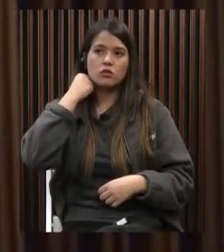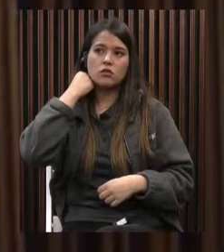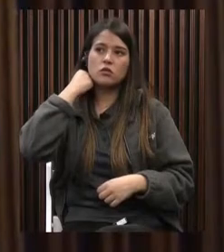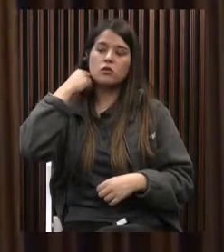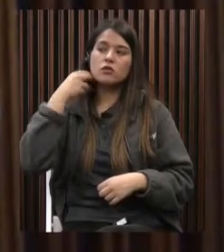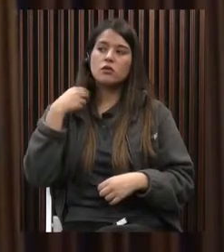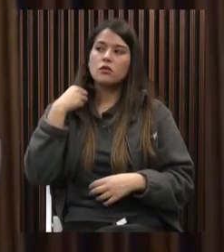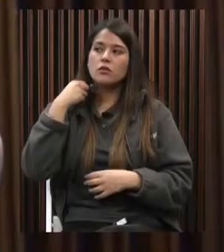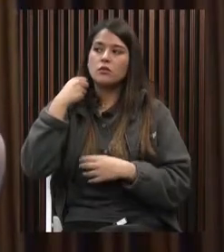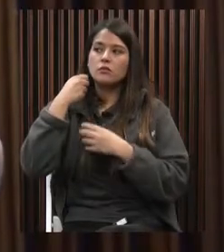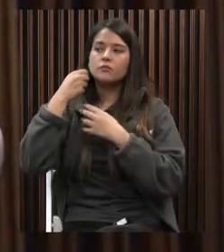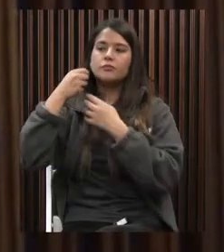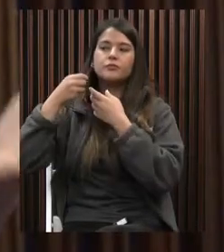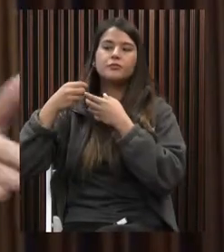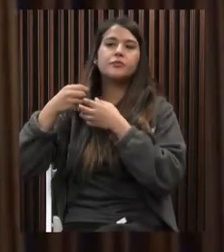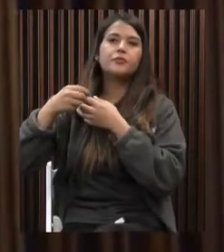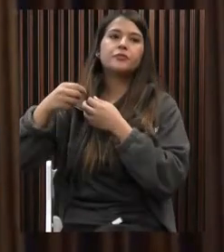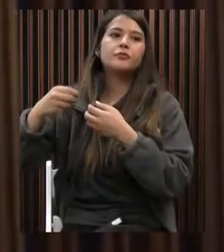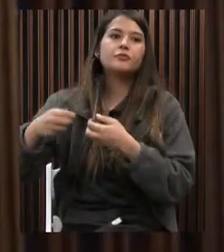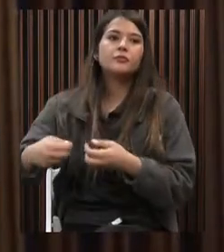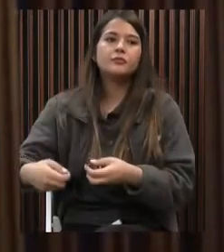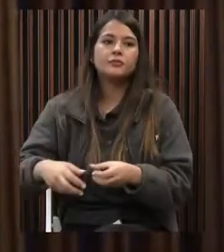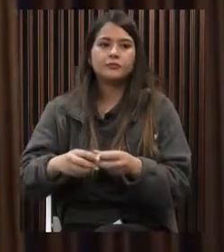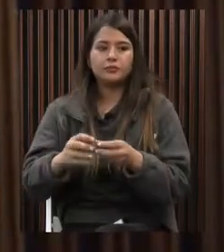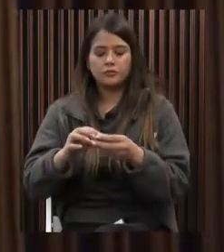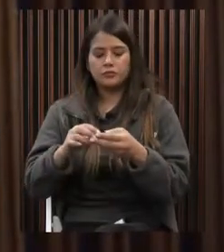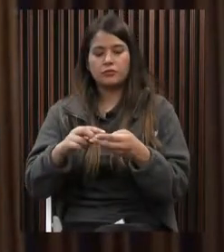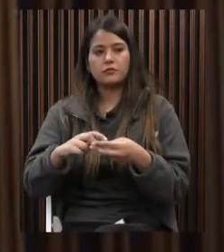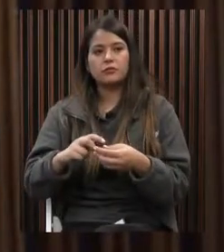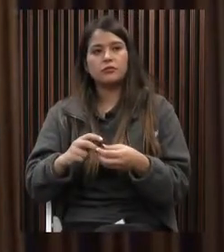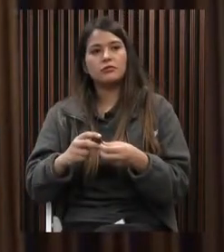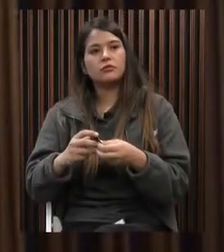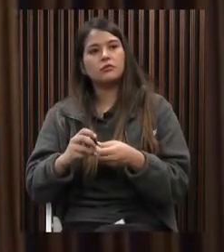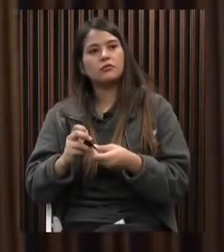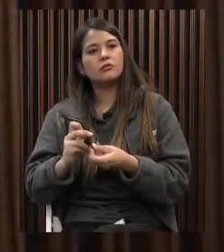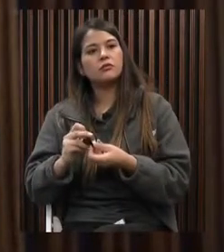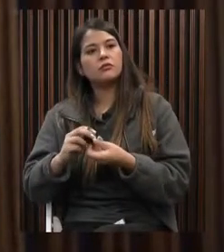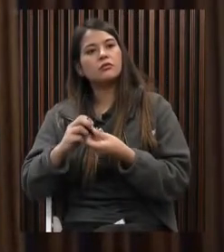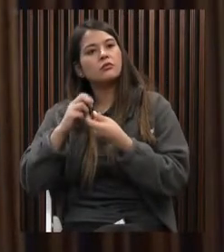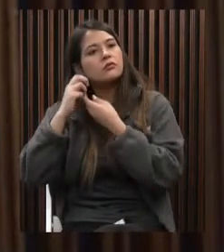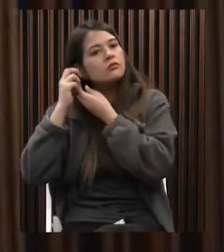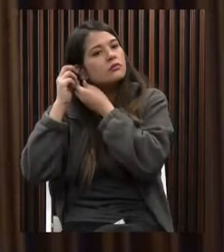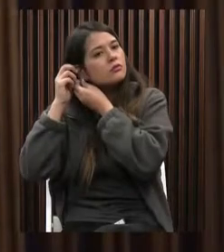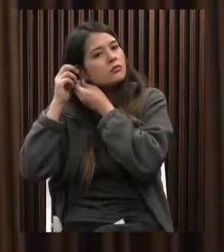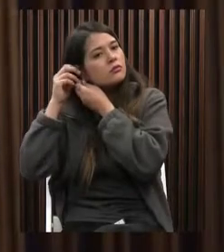inclusión. Y esto ha comenzado a avanzar